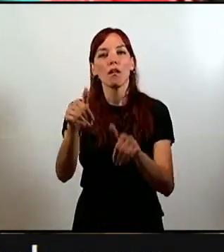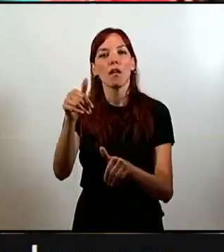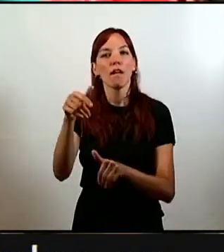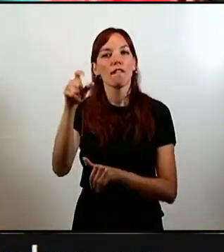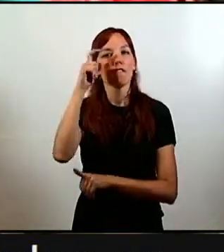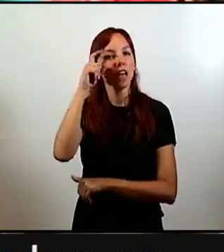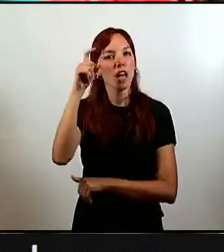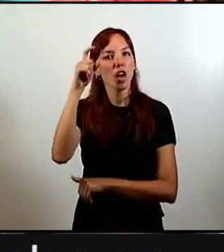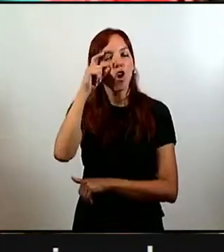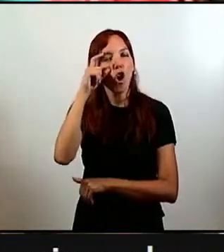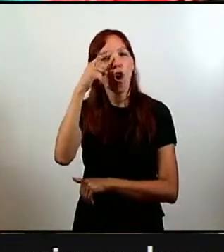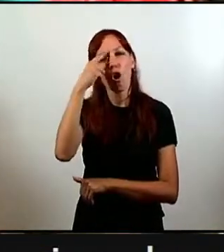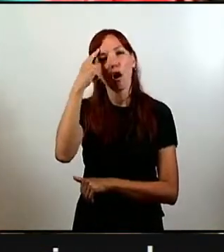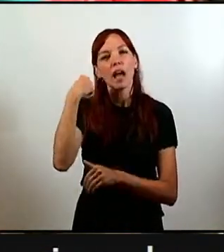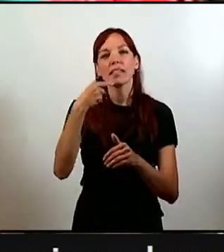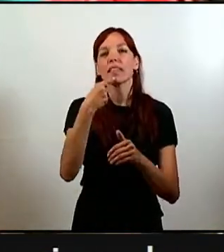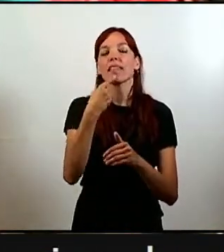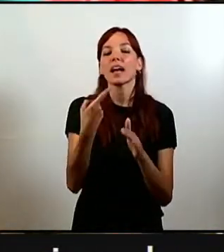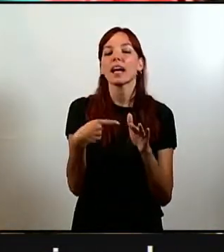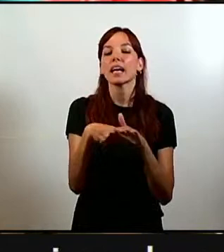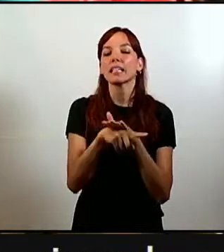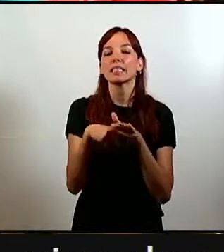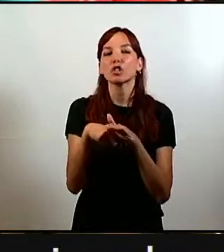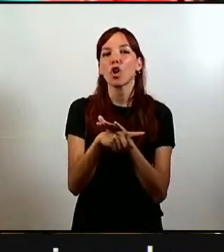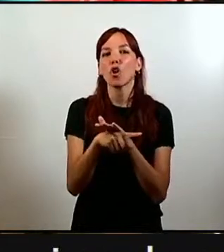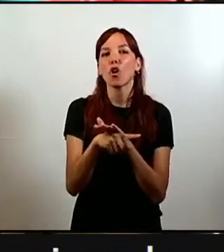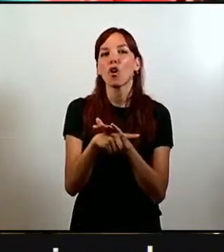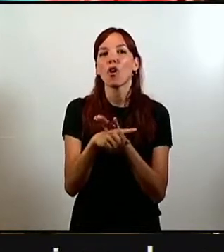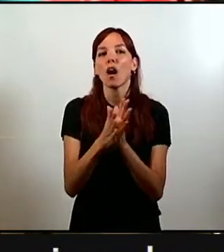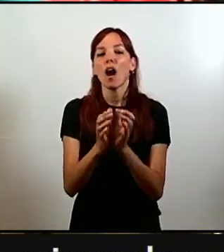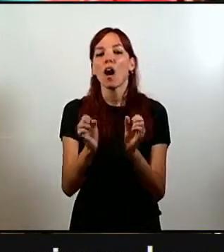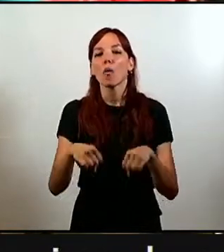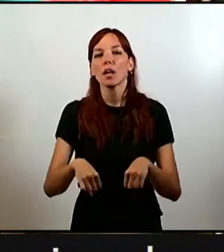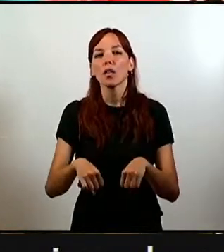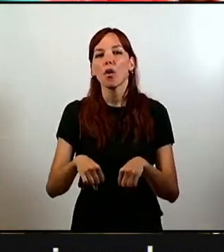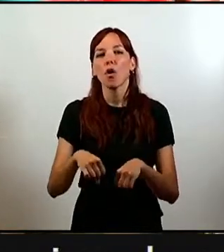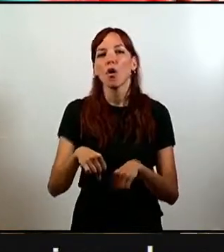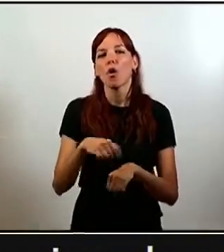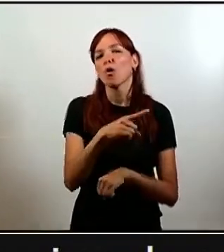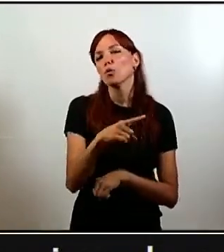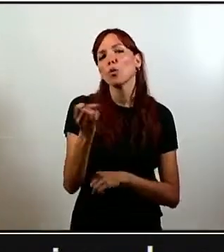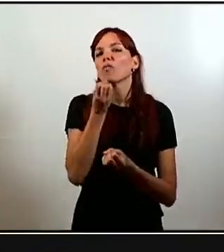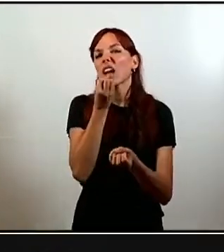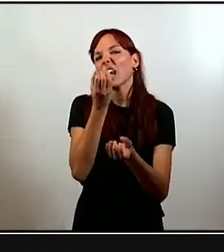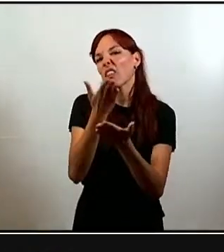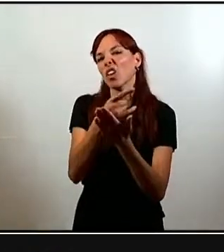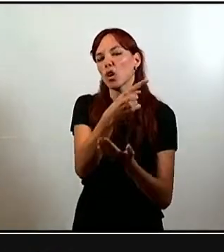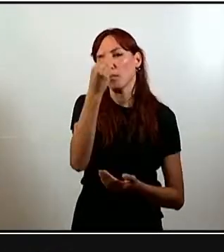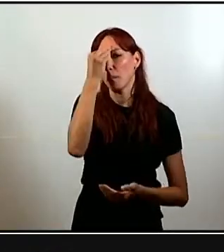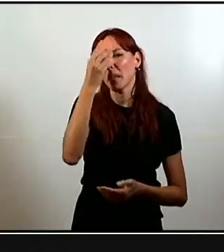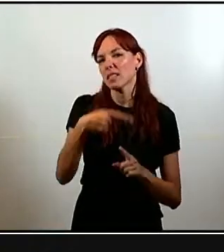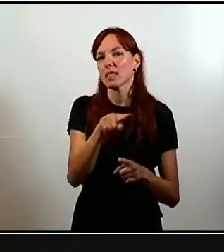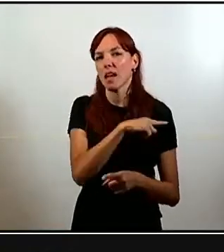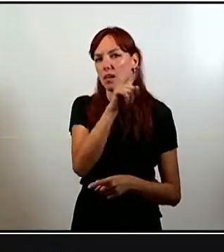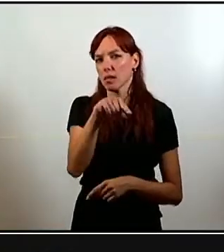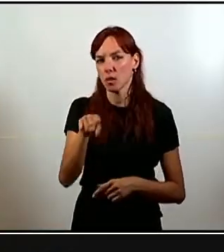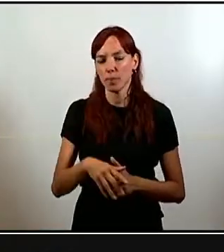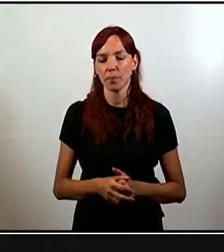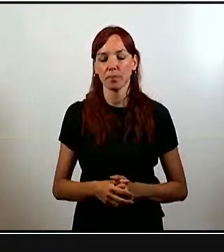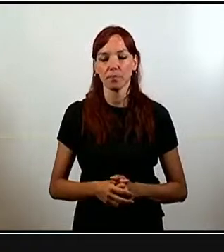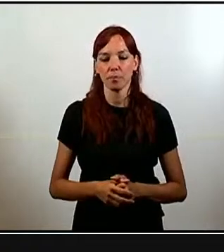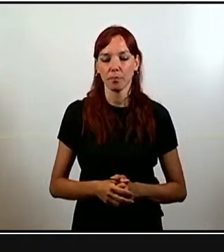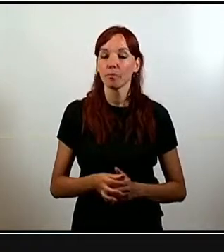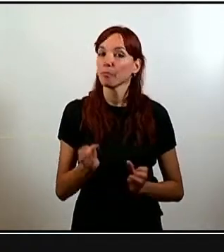a cómo se ha gestionado el acuerdo de gobierno PP-Vox en Extremadura le parece excesivo. Bueno, yo creo que aquí lo que hay es